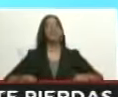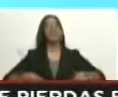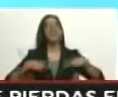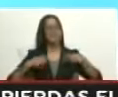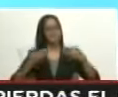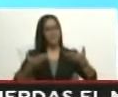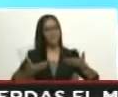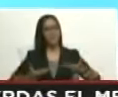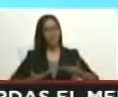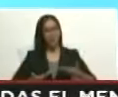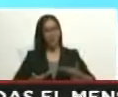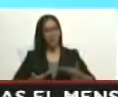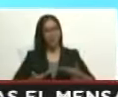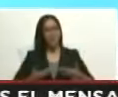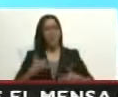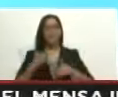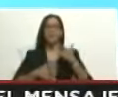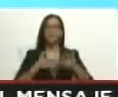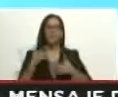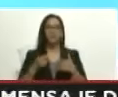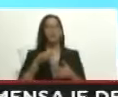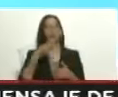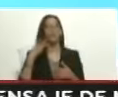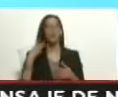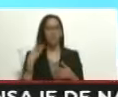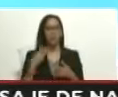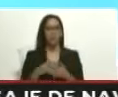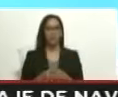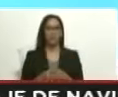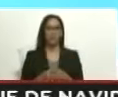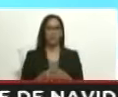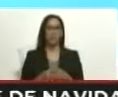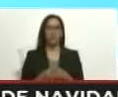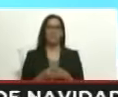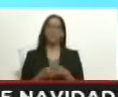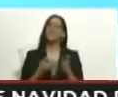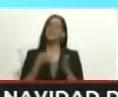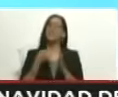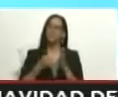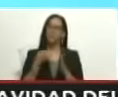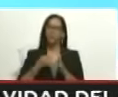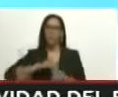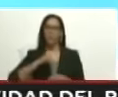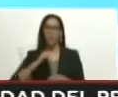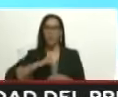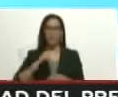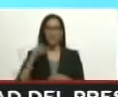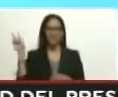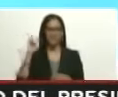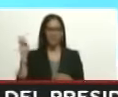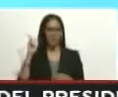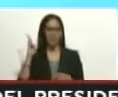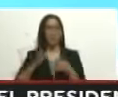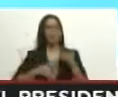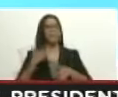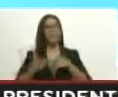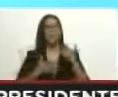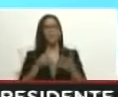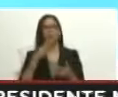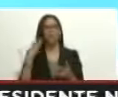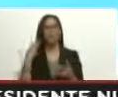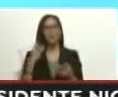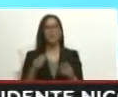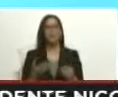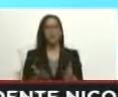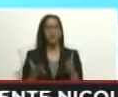vengan. Yo me siento muy orgulloso de la institución policial de Venezuela. Me siento muy orgulloso de los